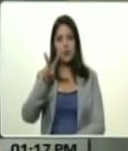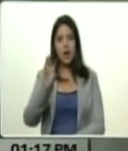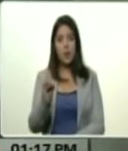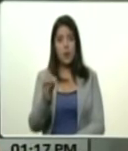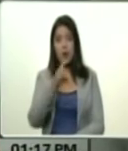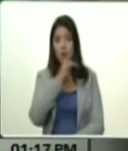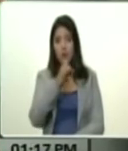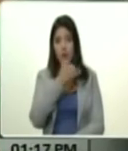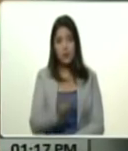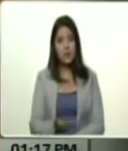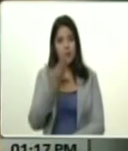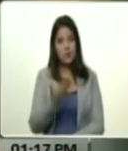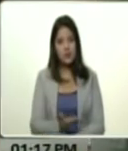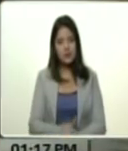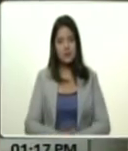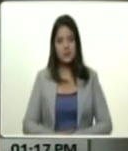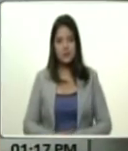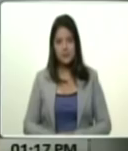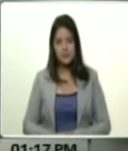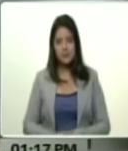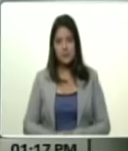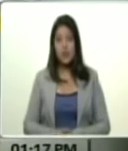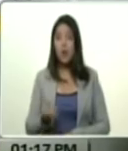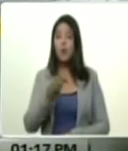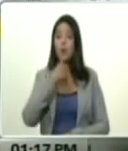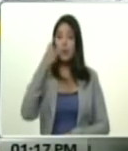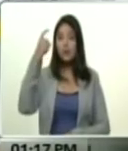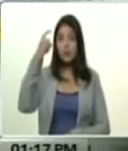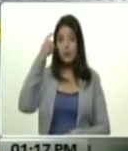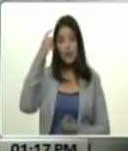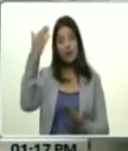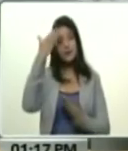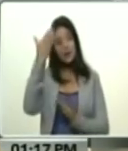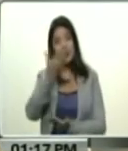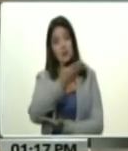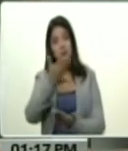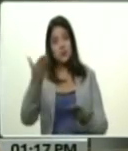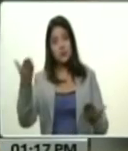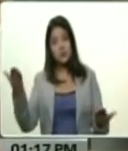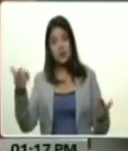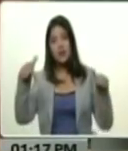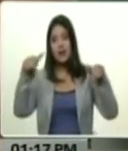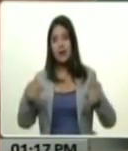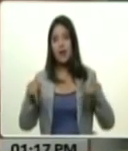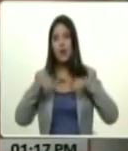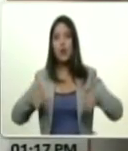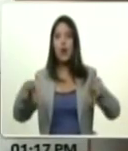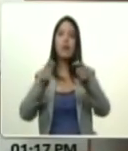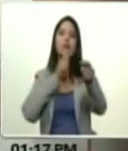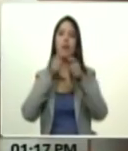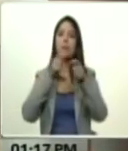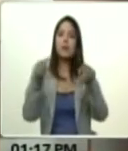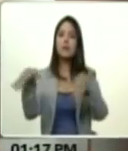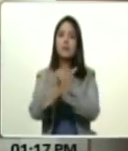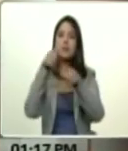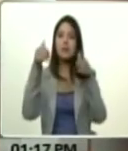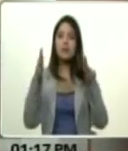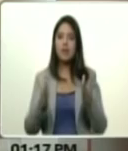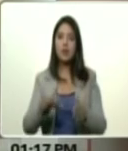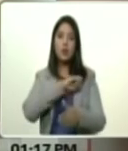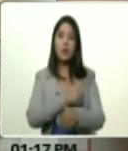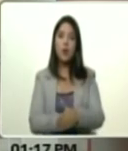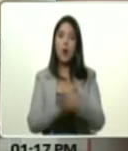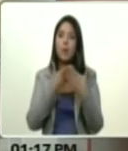de su interés. Buenos días. Queremos saludarle desde la sala de prensa del Ministerio del Poder Popular para las